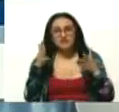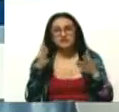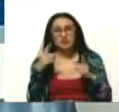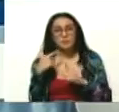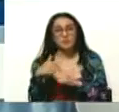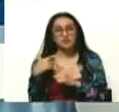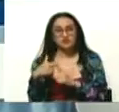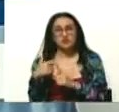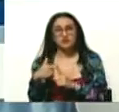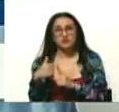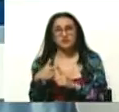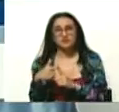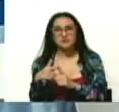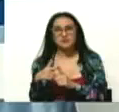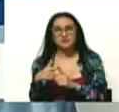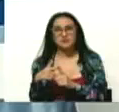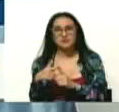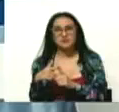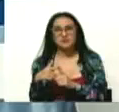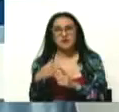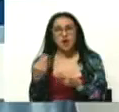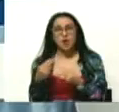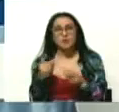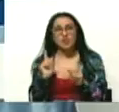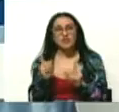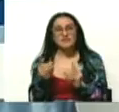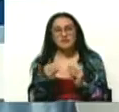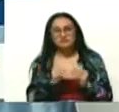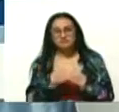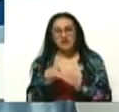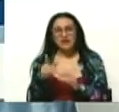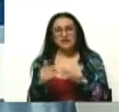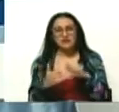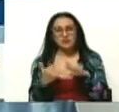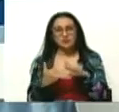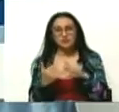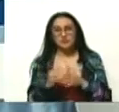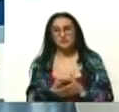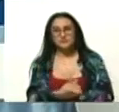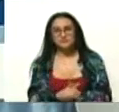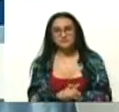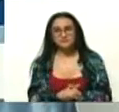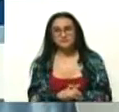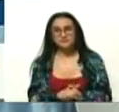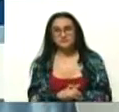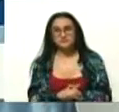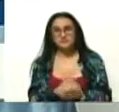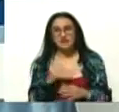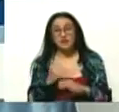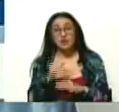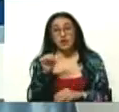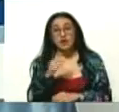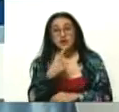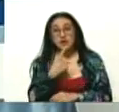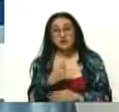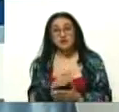correcta en cómo debe manejarse esta institución. Igualmente quiero